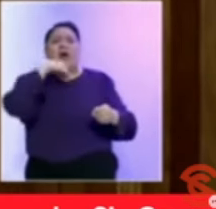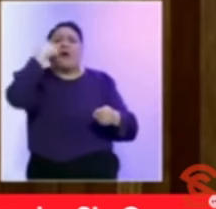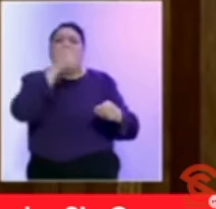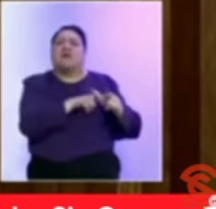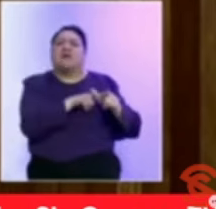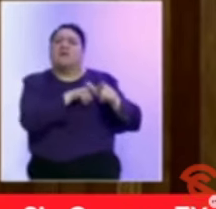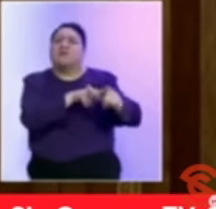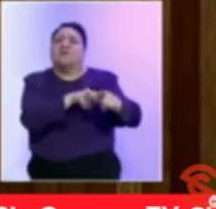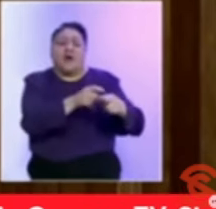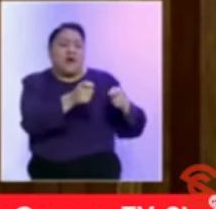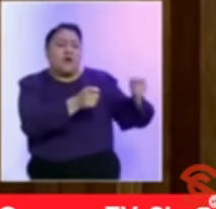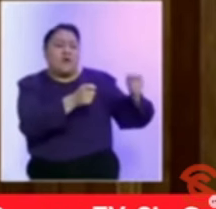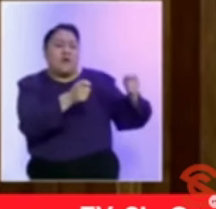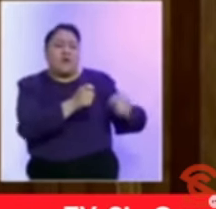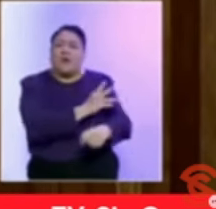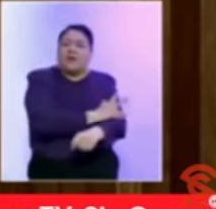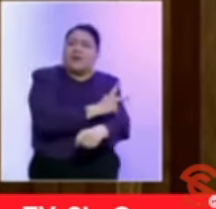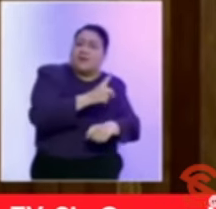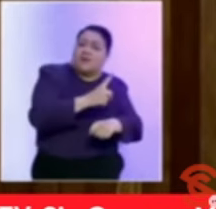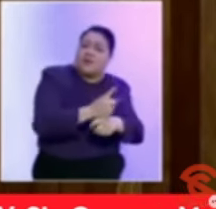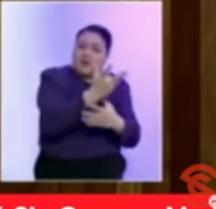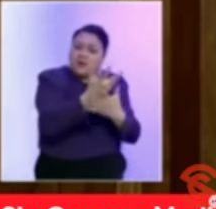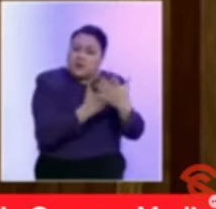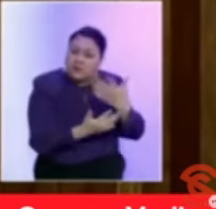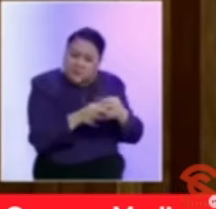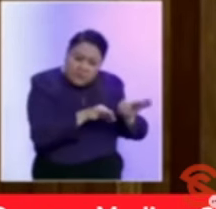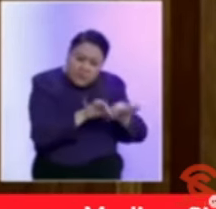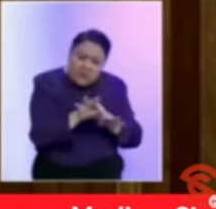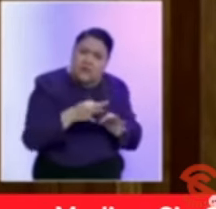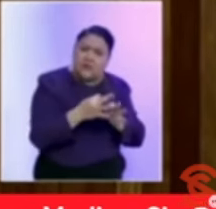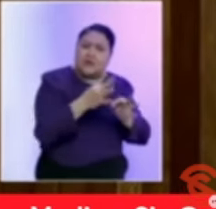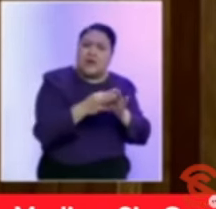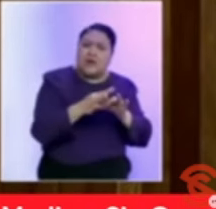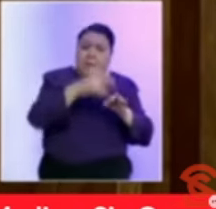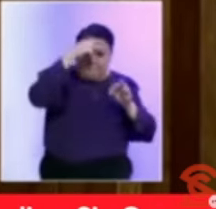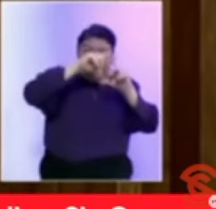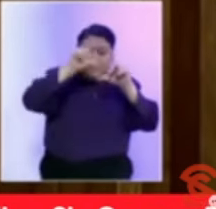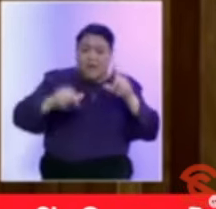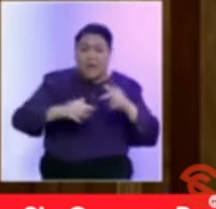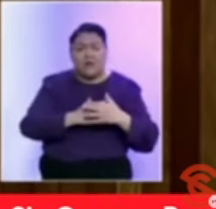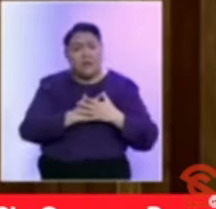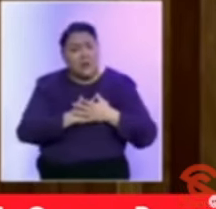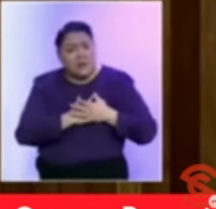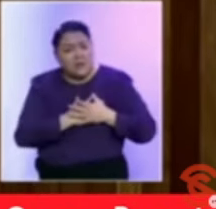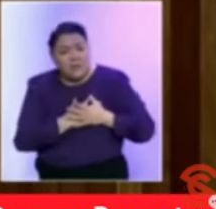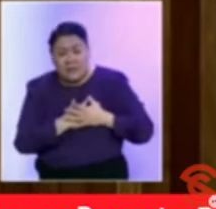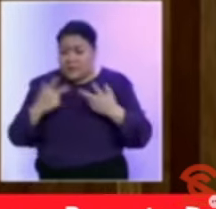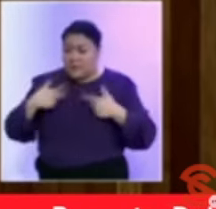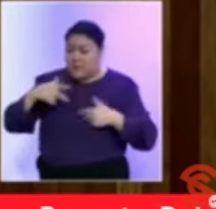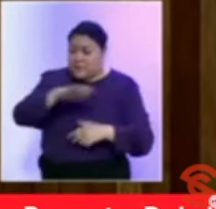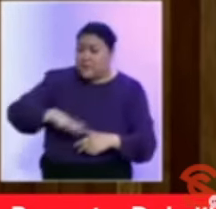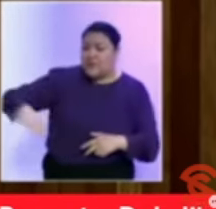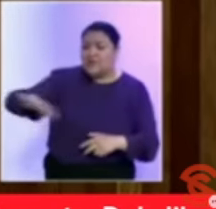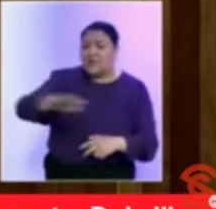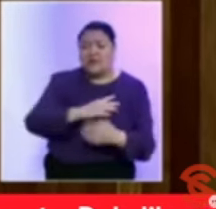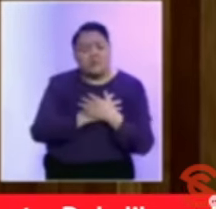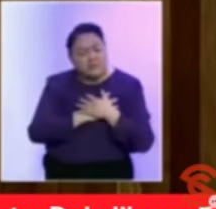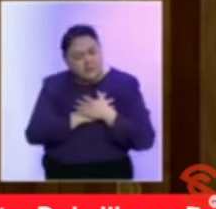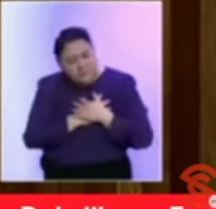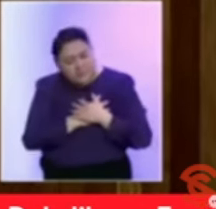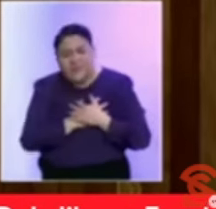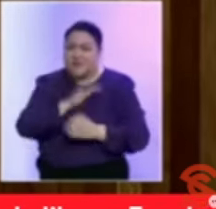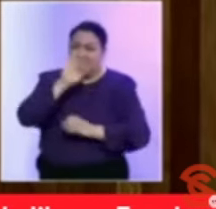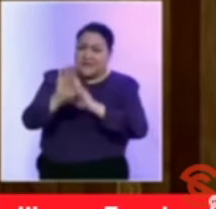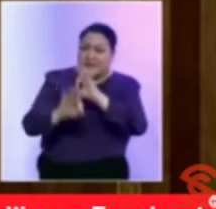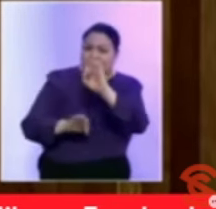honesto de resultados con amor a la patria y con amor al pueblo de México dicho